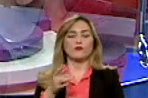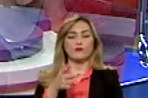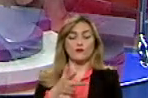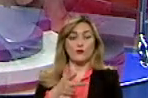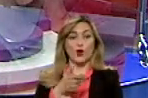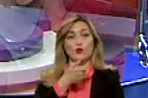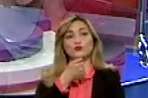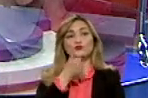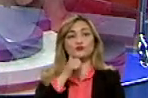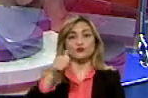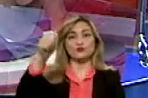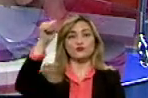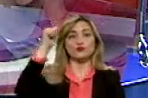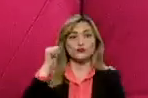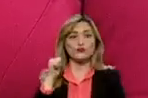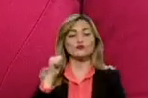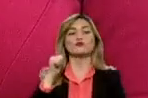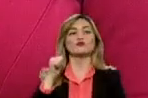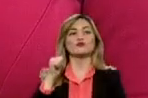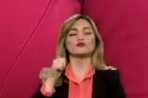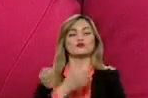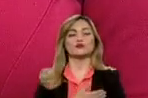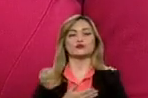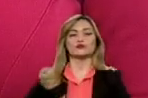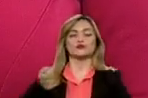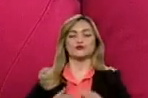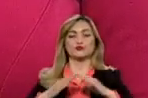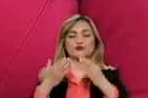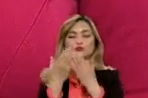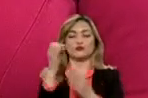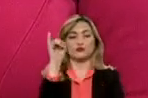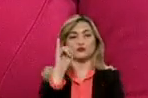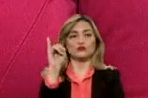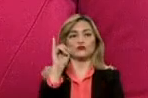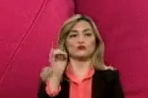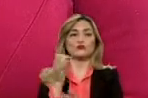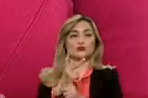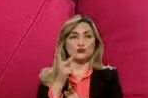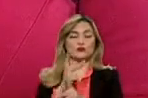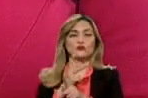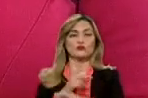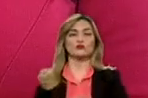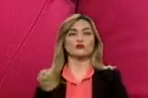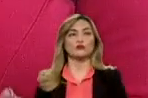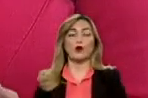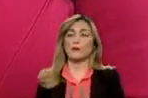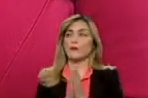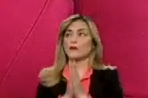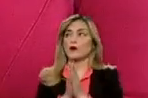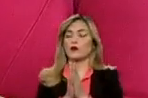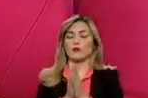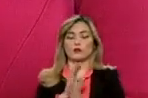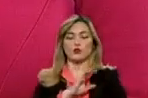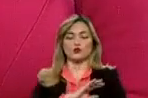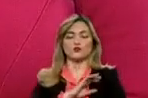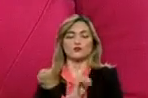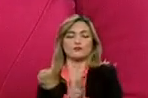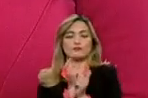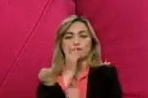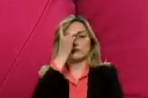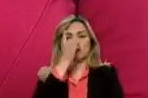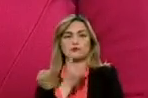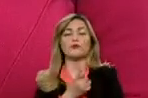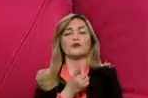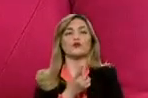de la entrevista de ayer a Pablo Zambrano, presidente de la Cámara de Industrias y Producción. El sector está pidiendo que el municipio revea la decisión